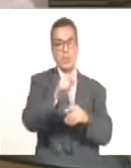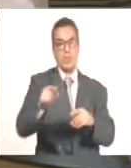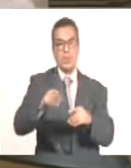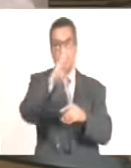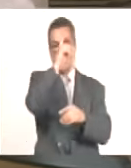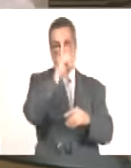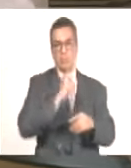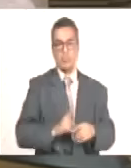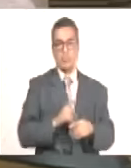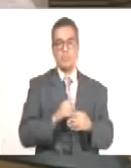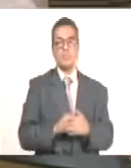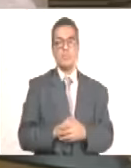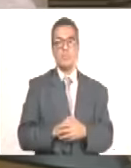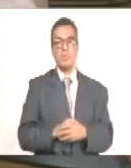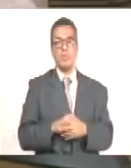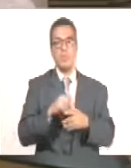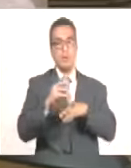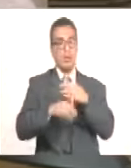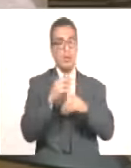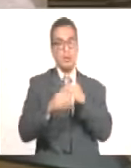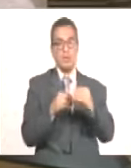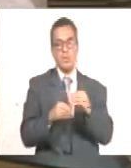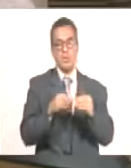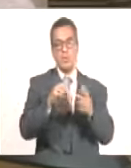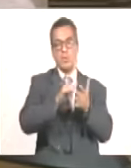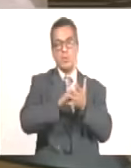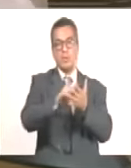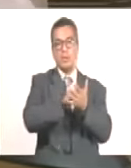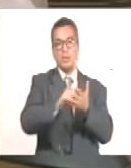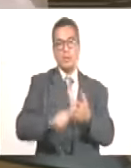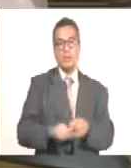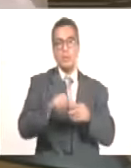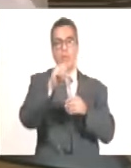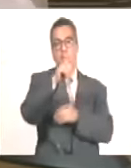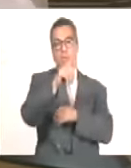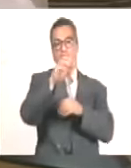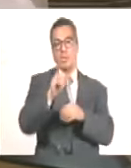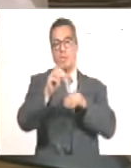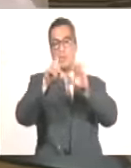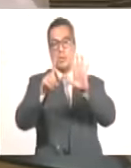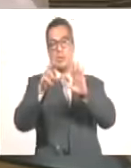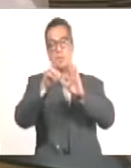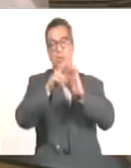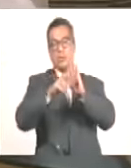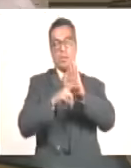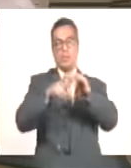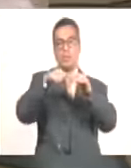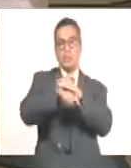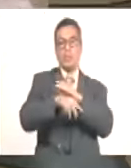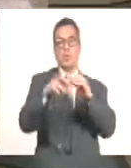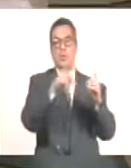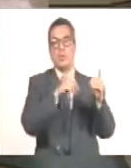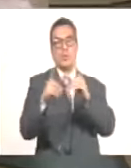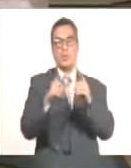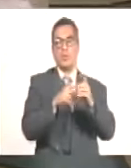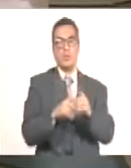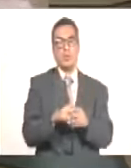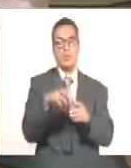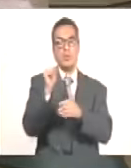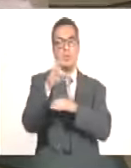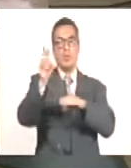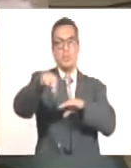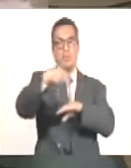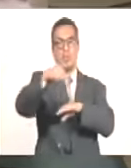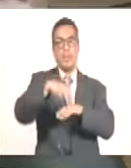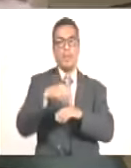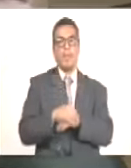con discapacidad. De conformidad con lo establecido en el artículo 106 del Reglamento Interior y de Debates de la